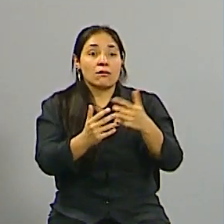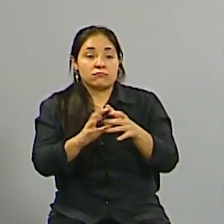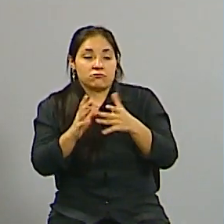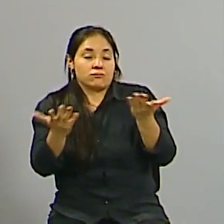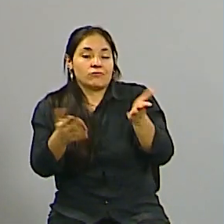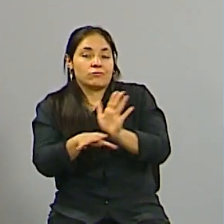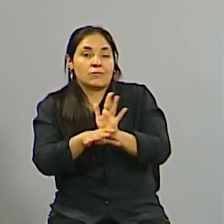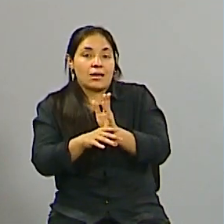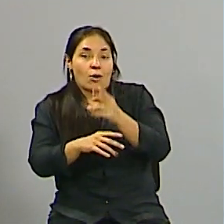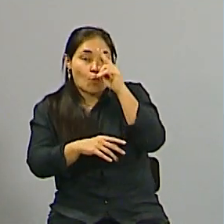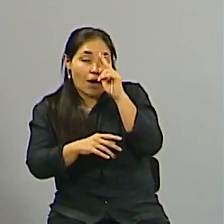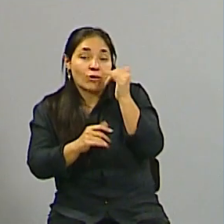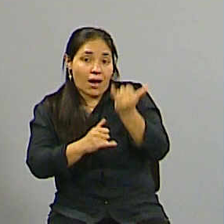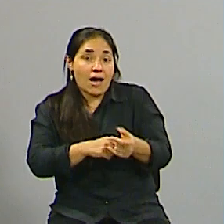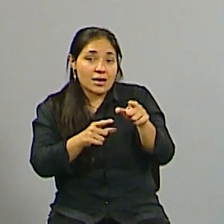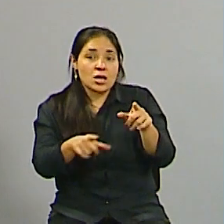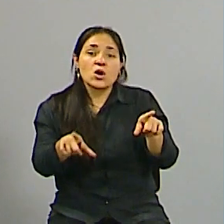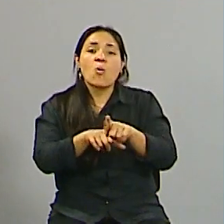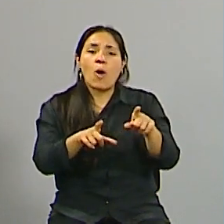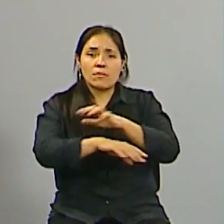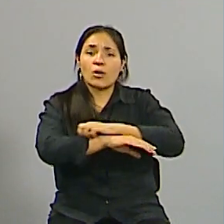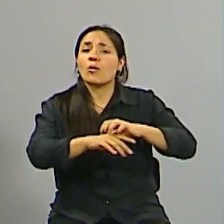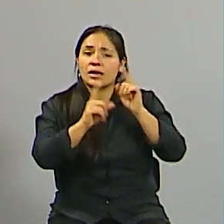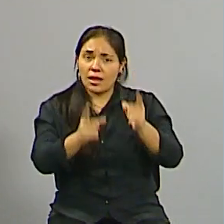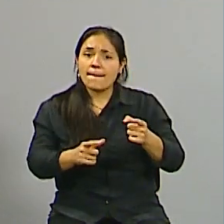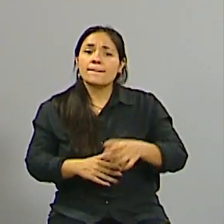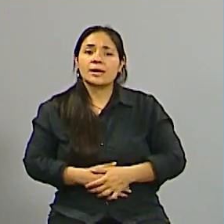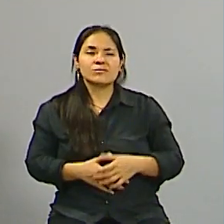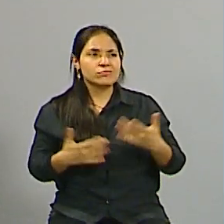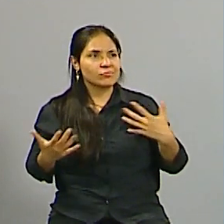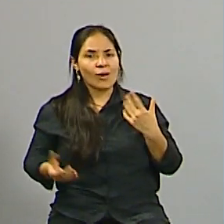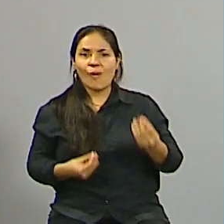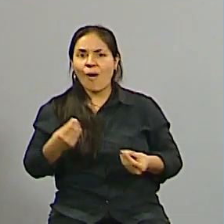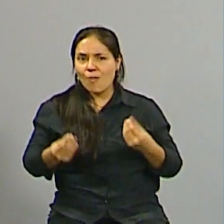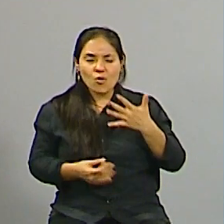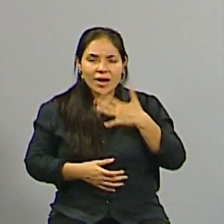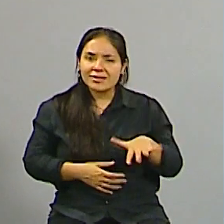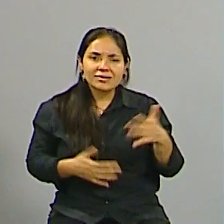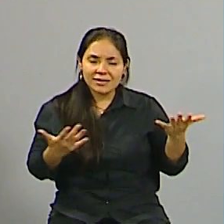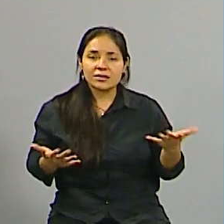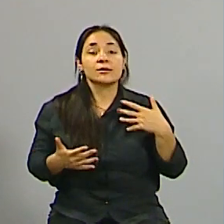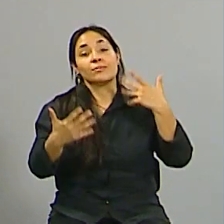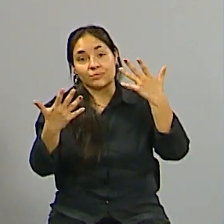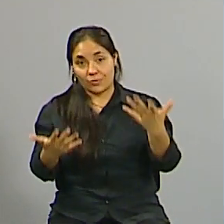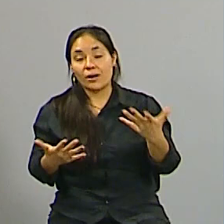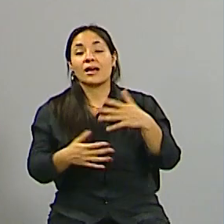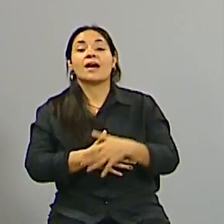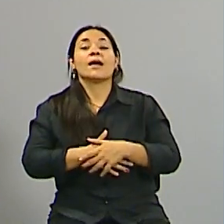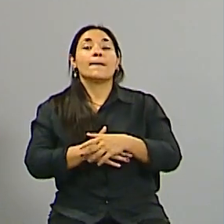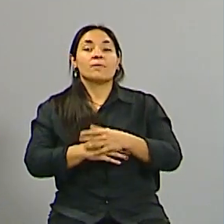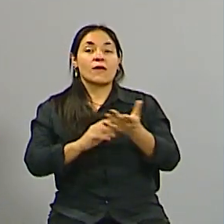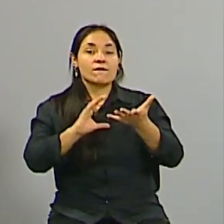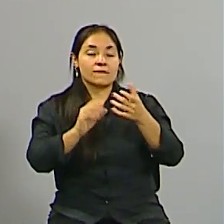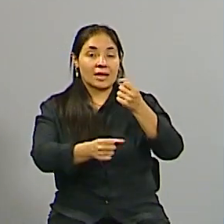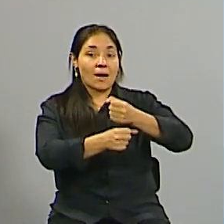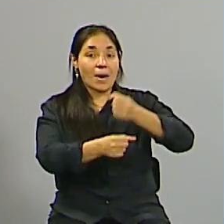trabajan, sin embargo, están debajo de la línea de pobreza. Y vos decís, ¿pero cómo puede ser? Puede ser, ¿por qué? Porque la calidad